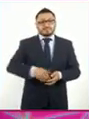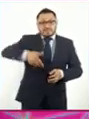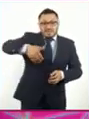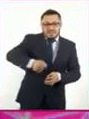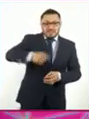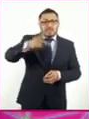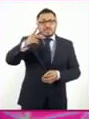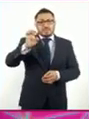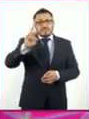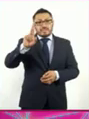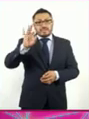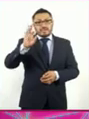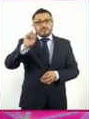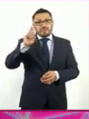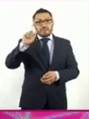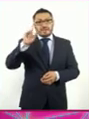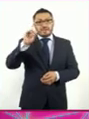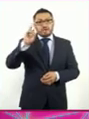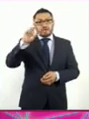perforadora,